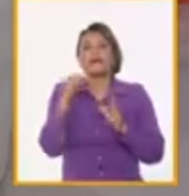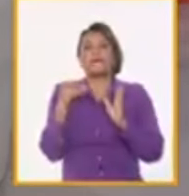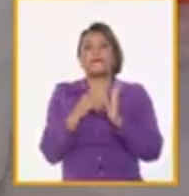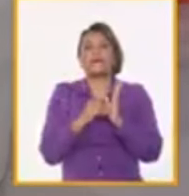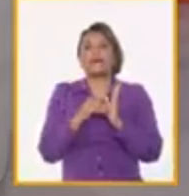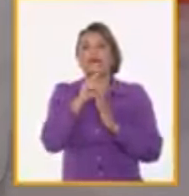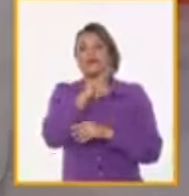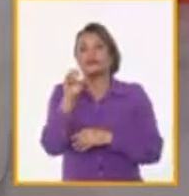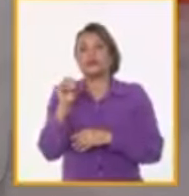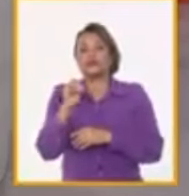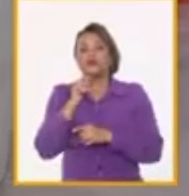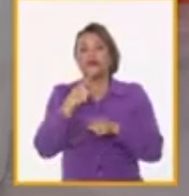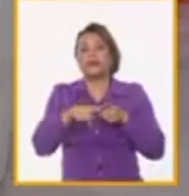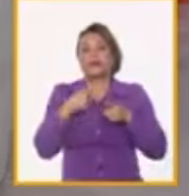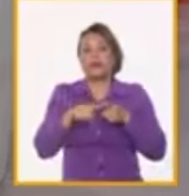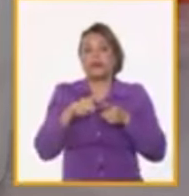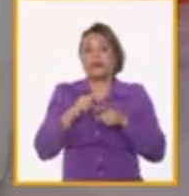bombeo.